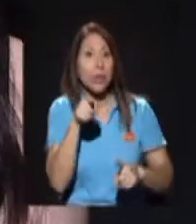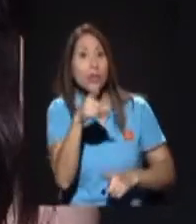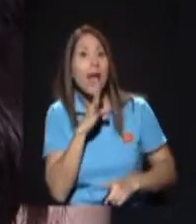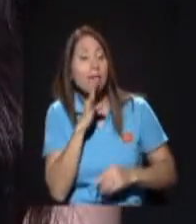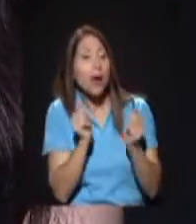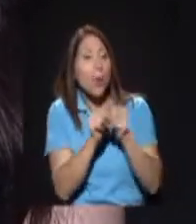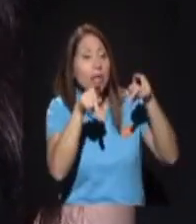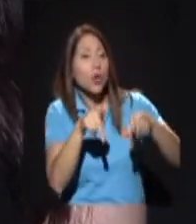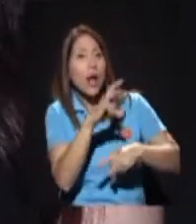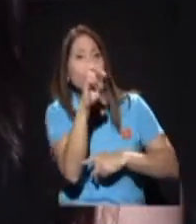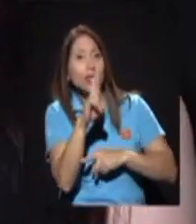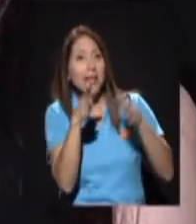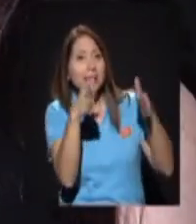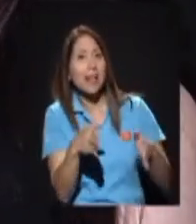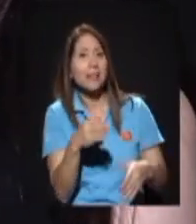como